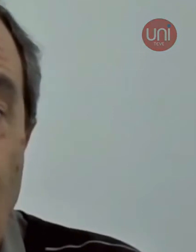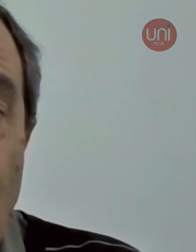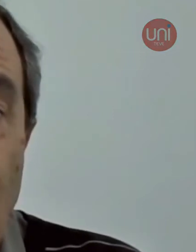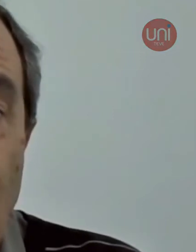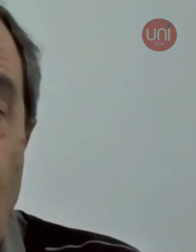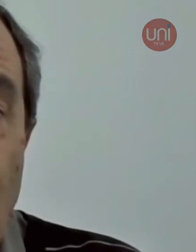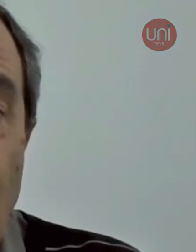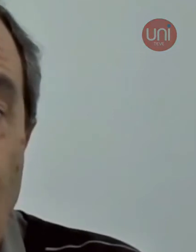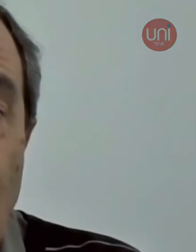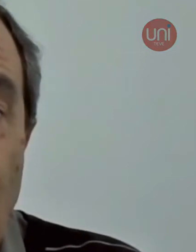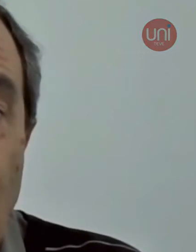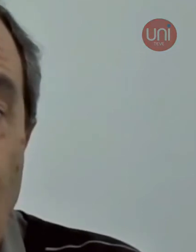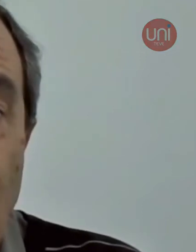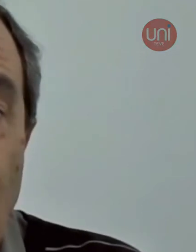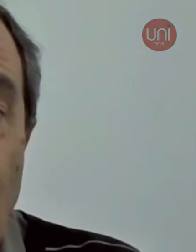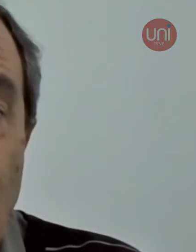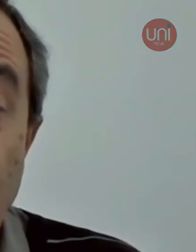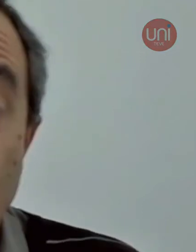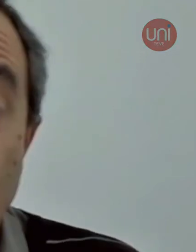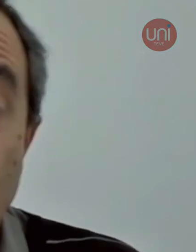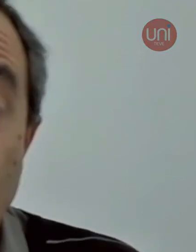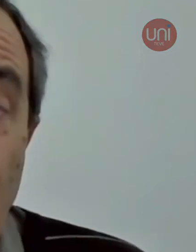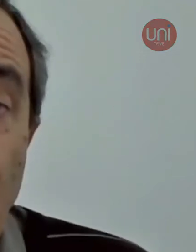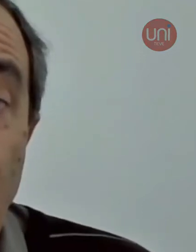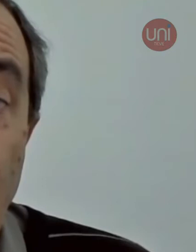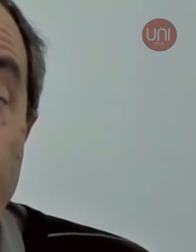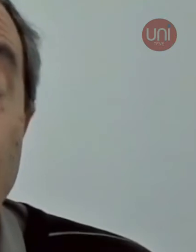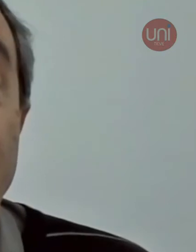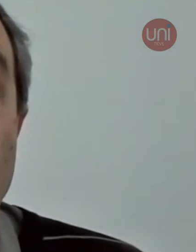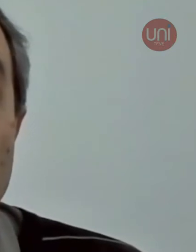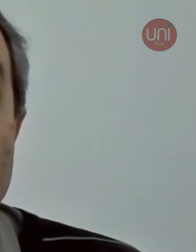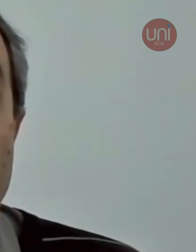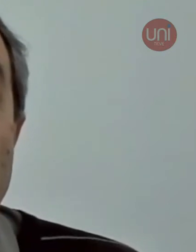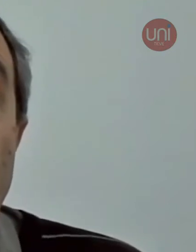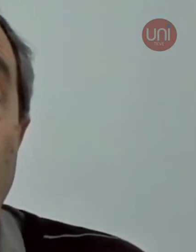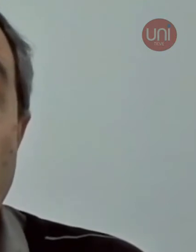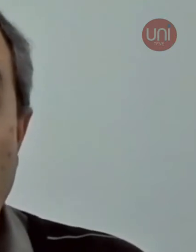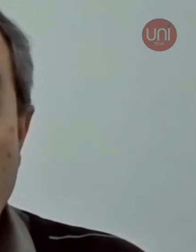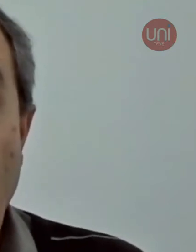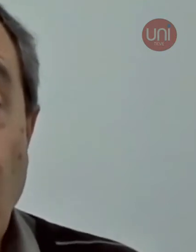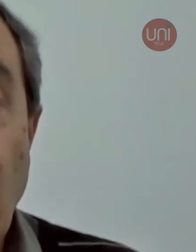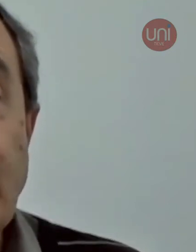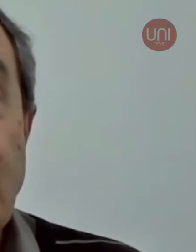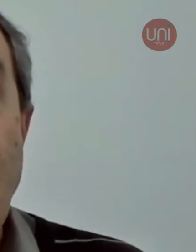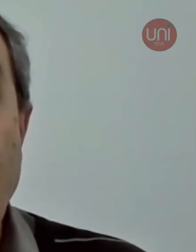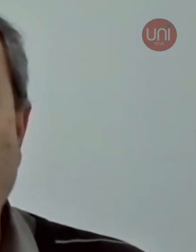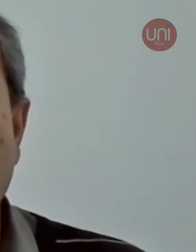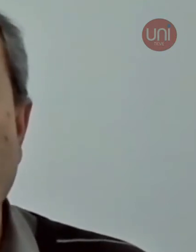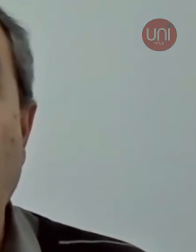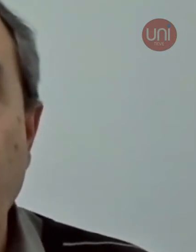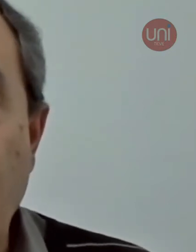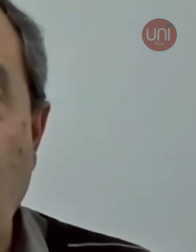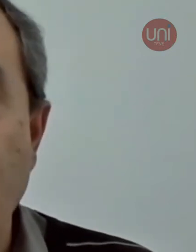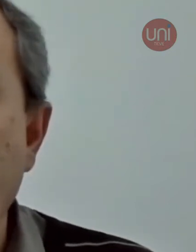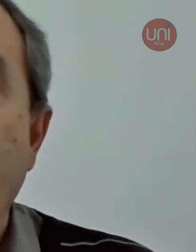clases tal como lo ha dicho el 26 o 27 de julio, porque se va a sumar las vacaciones y además se va a sumar el